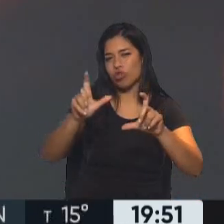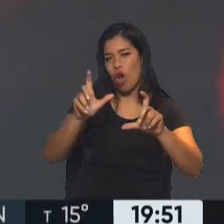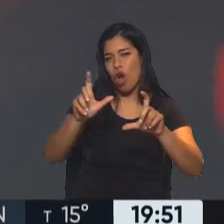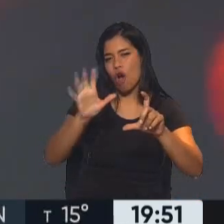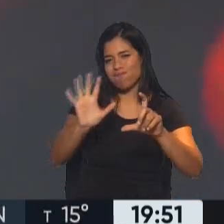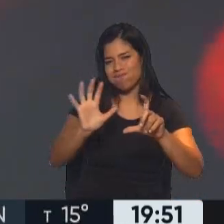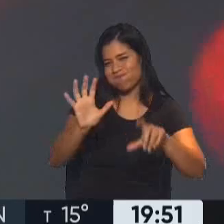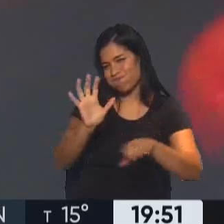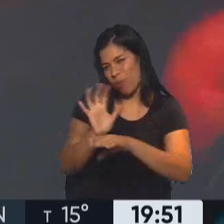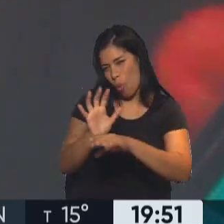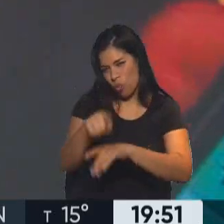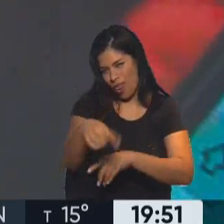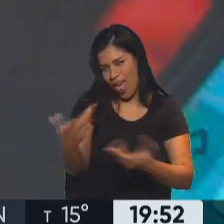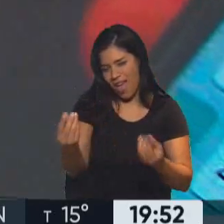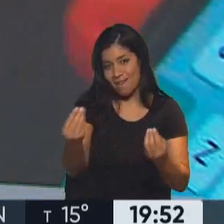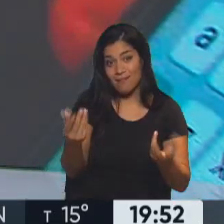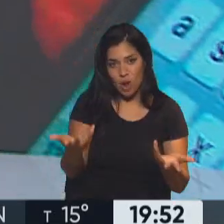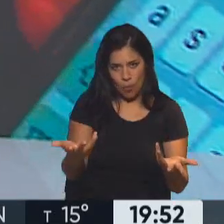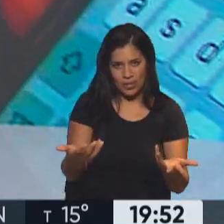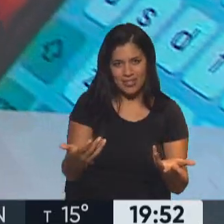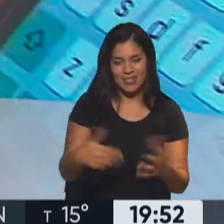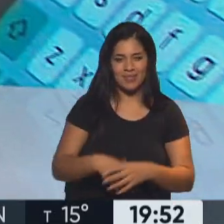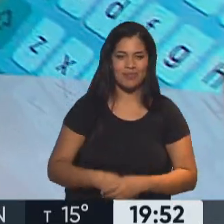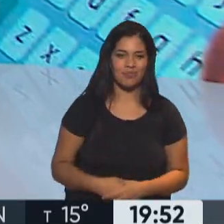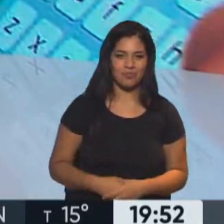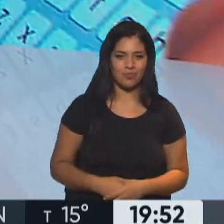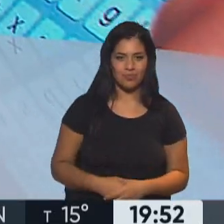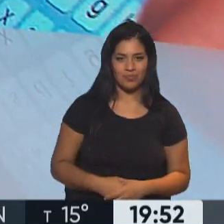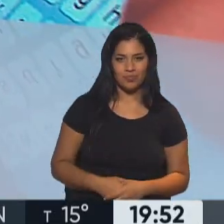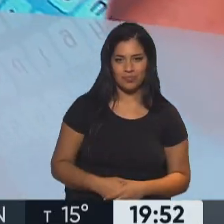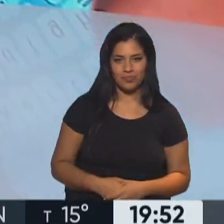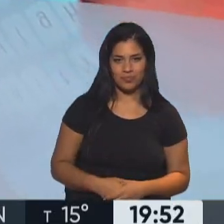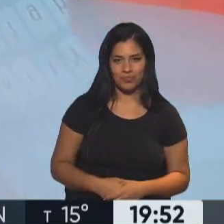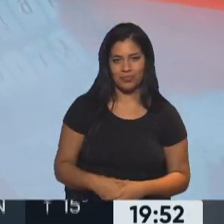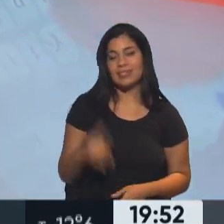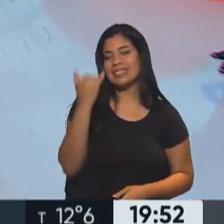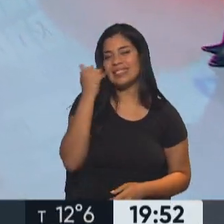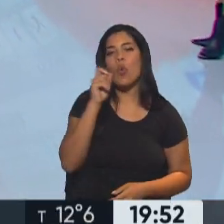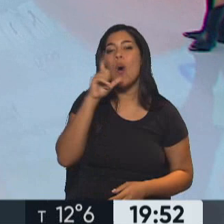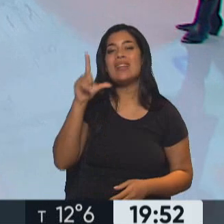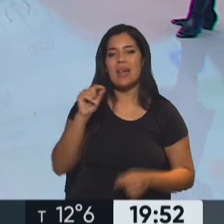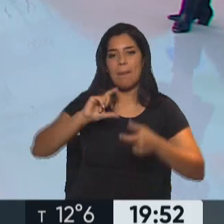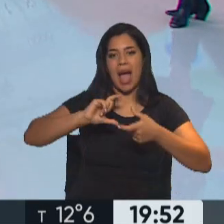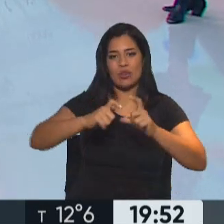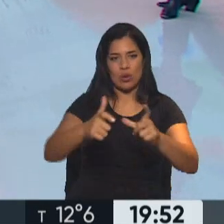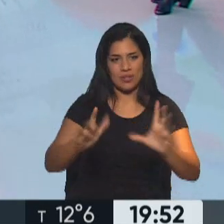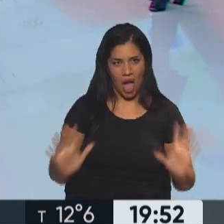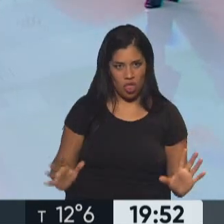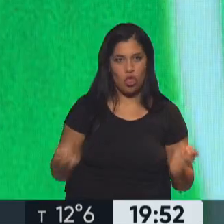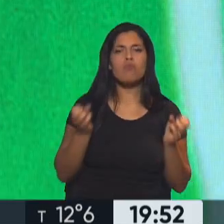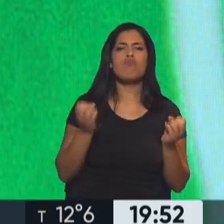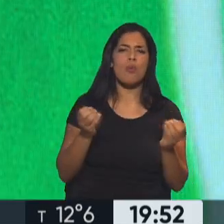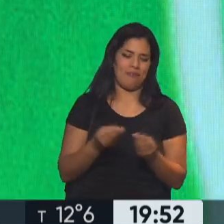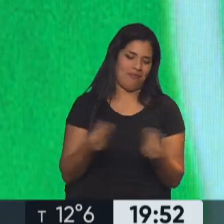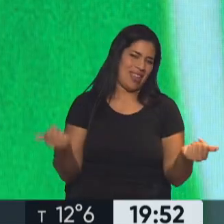que generó esta actualización de WhatsApp, que ya está disponible para todos. Aquí nos quedamos, nos están diciendo. Bueno, aquí nos quedamos.